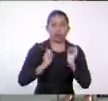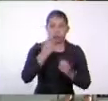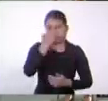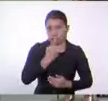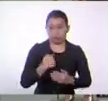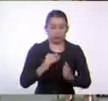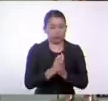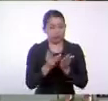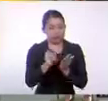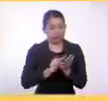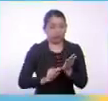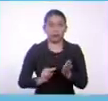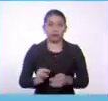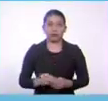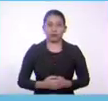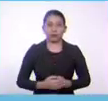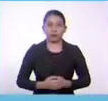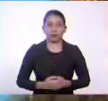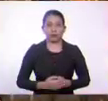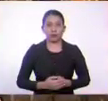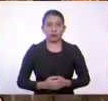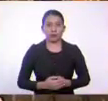lector.